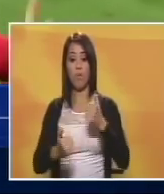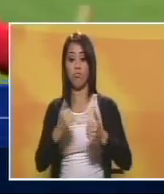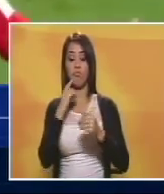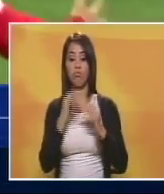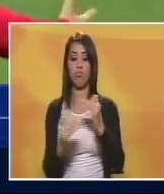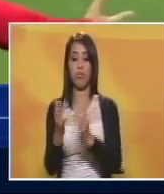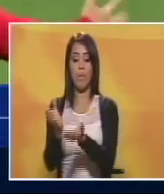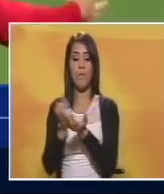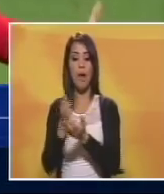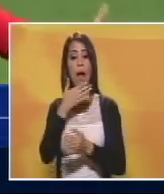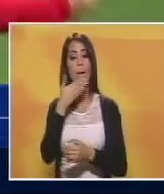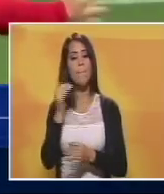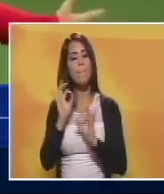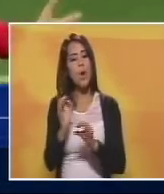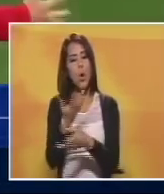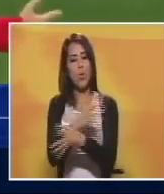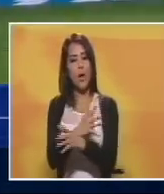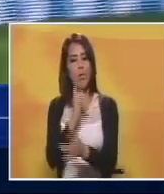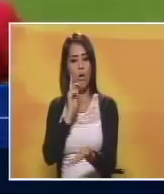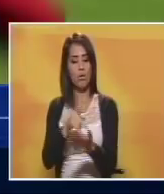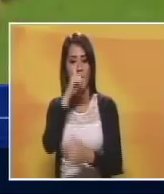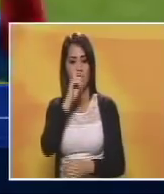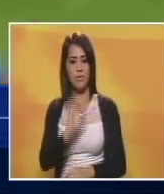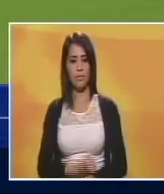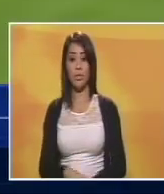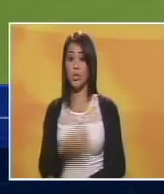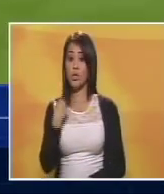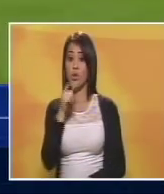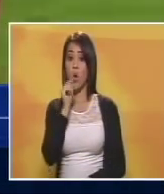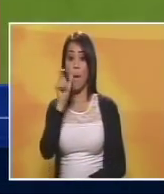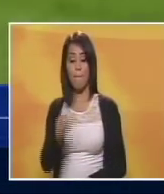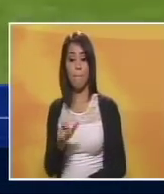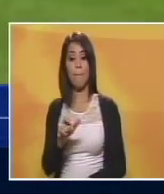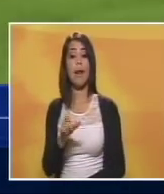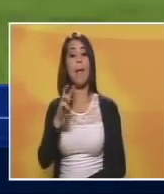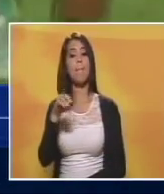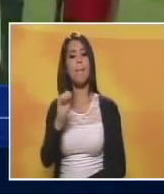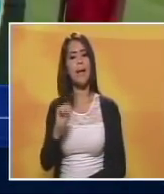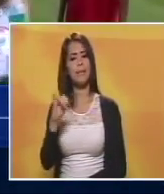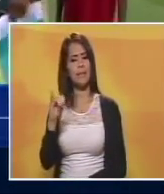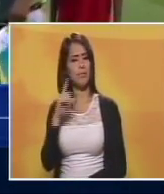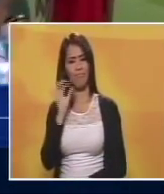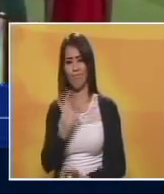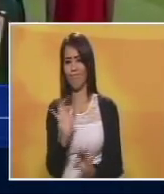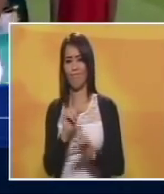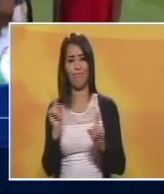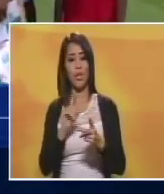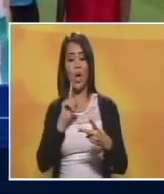Al final, paliza de Texas sobre Minnesota, 18-4.